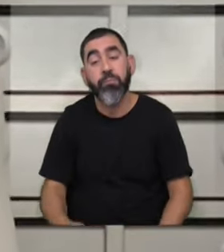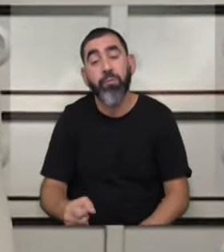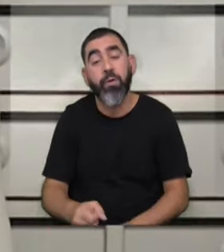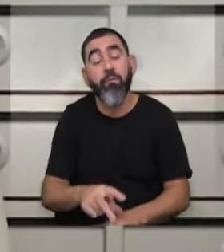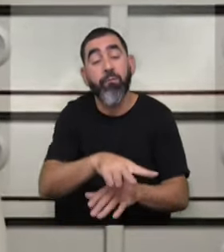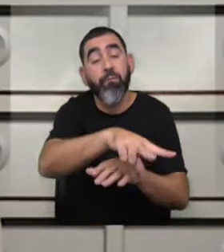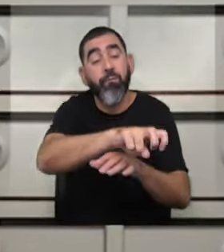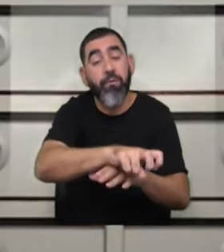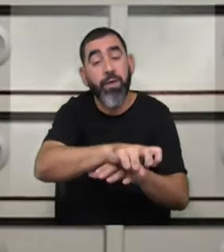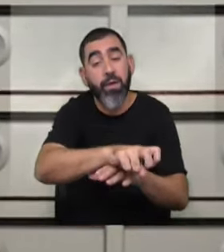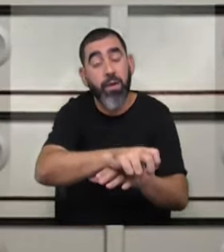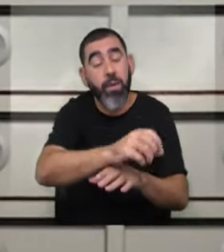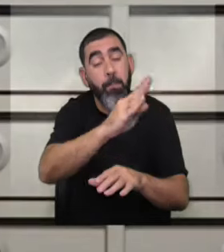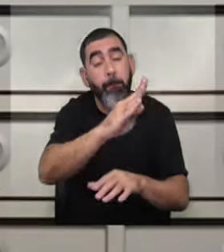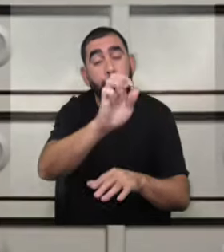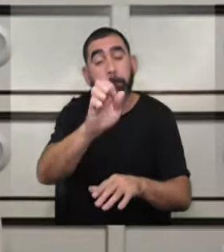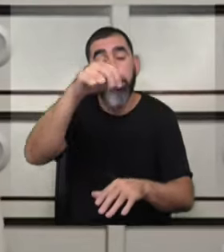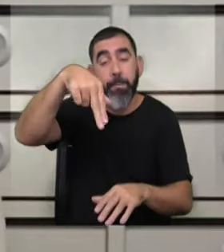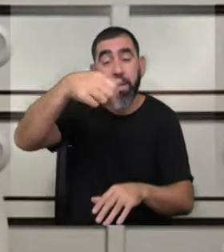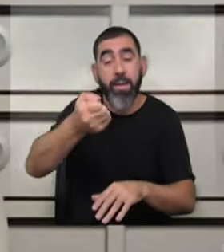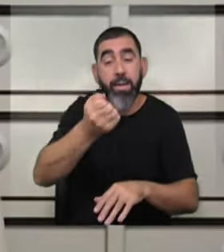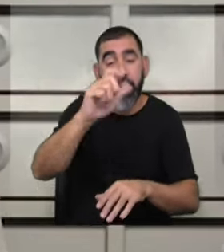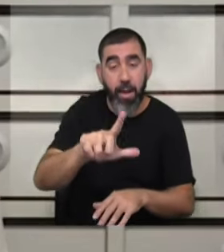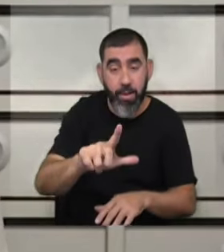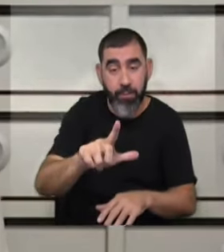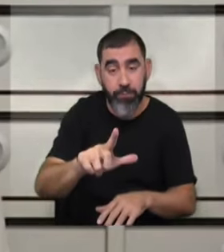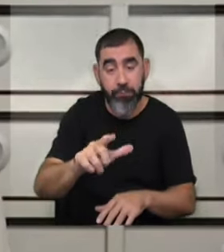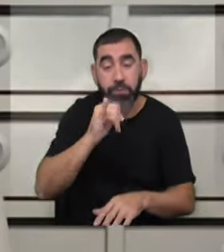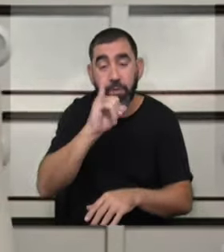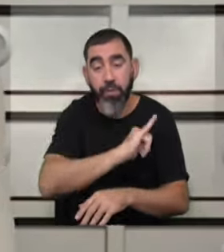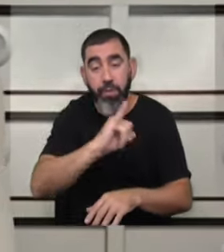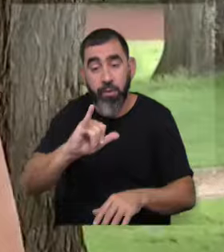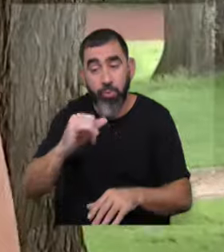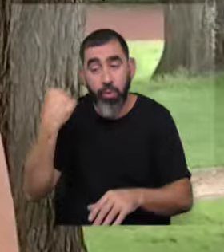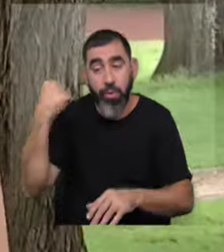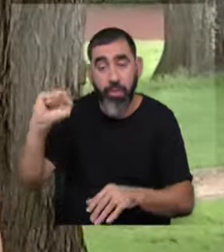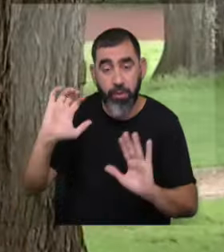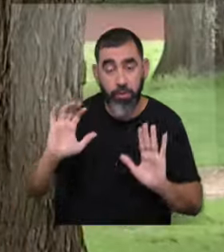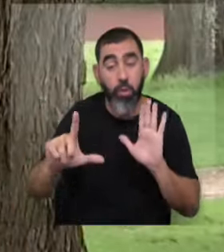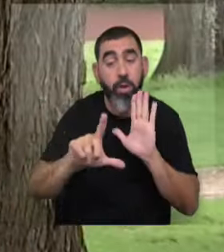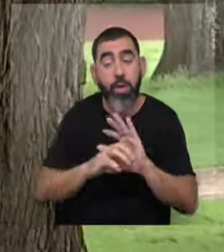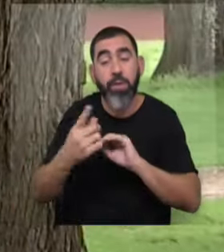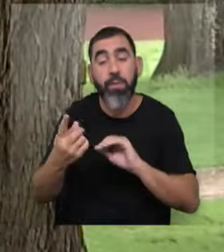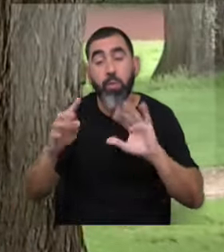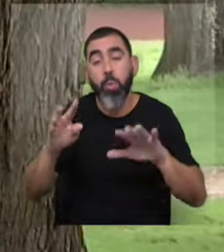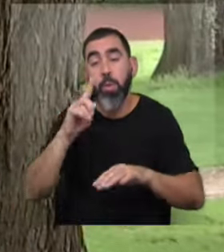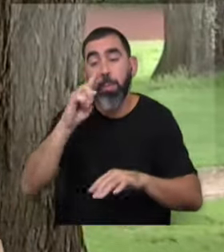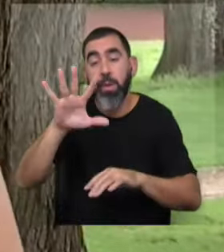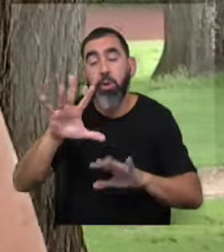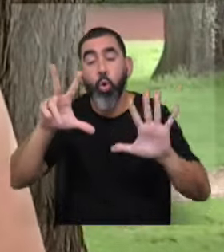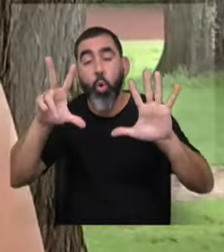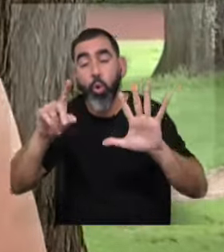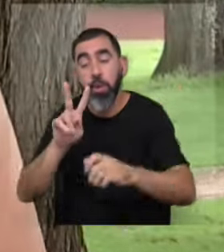una fiscal penal y se denunció un delito. La ley